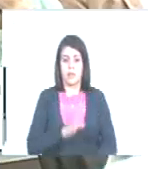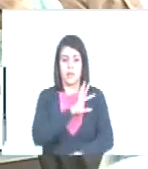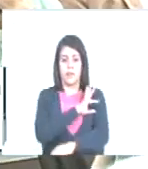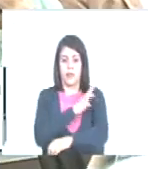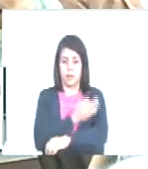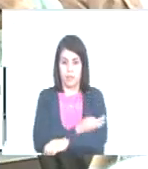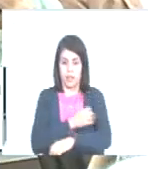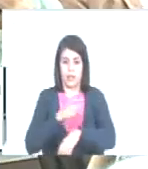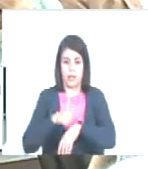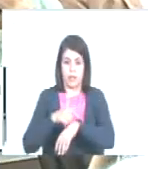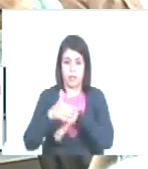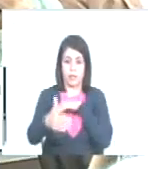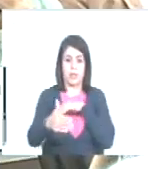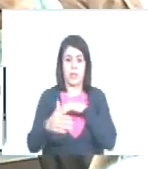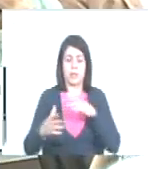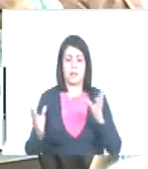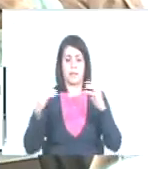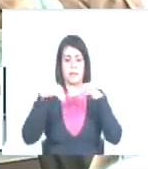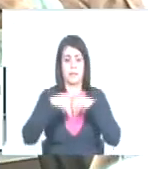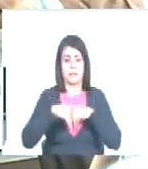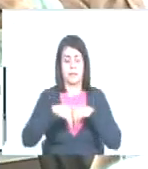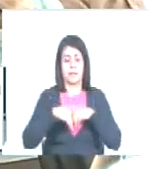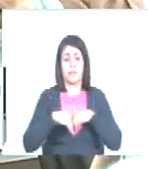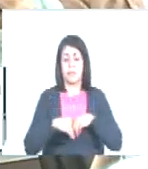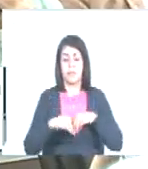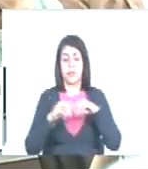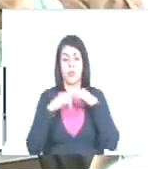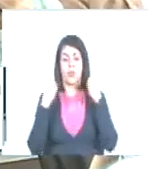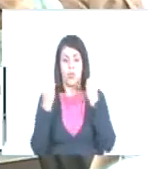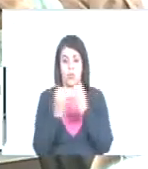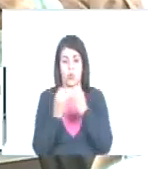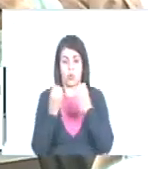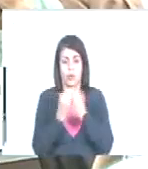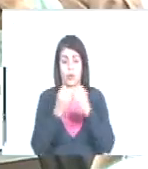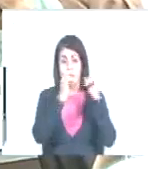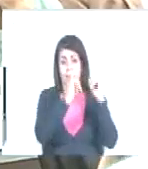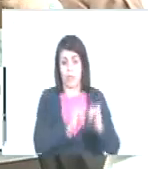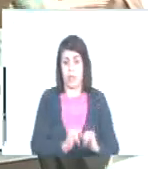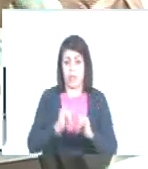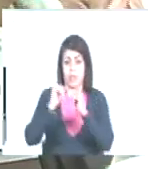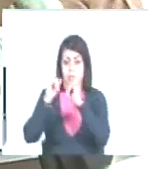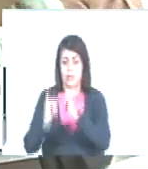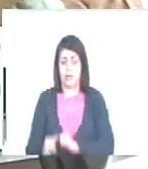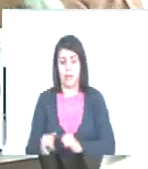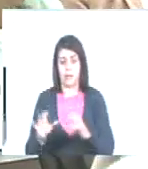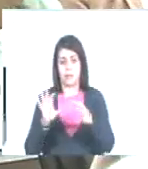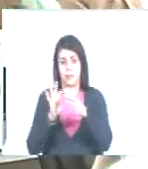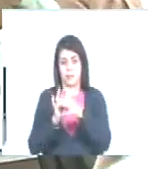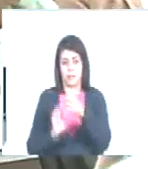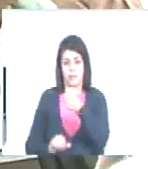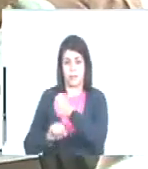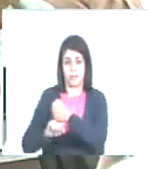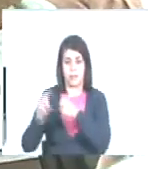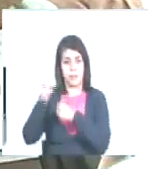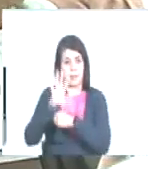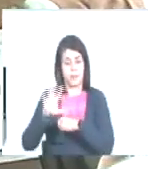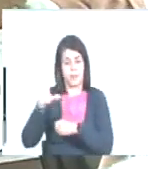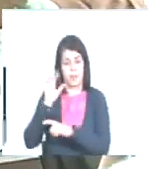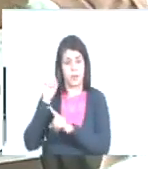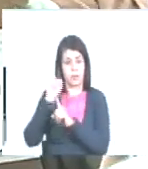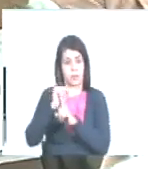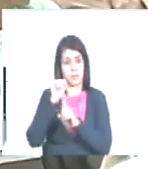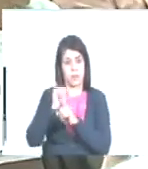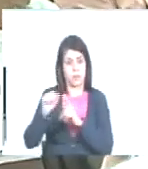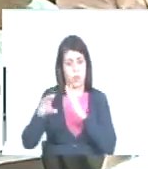Fortalecer y extender las articulaciones con las organizaciones e individualidades solidarias con Venezuela en su lucha contra